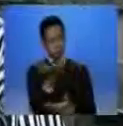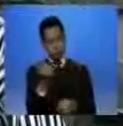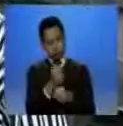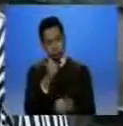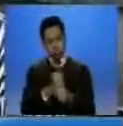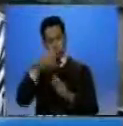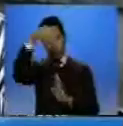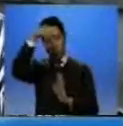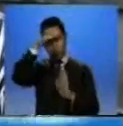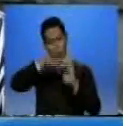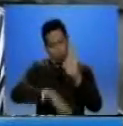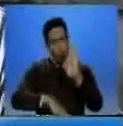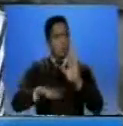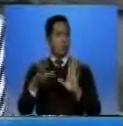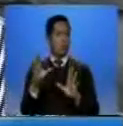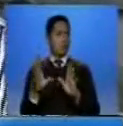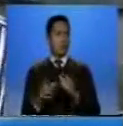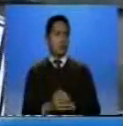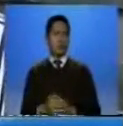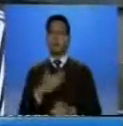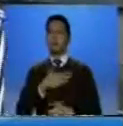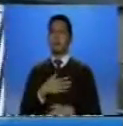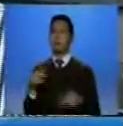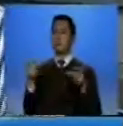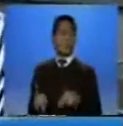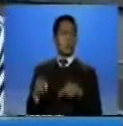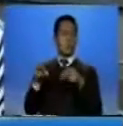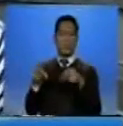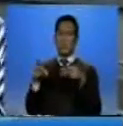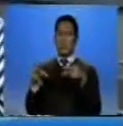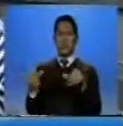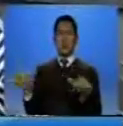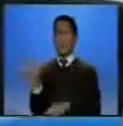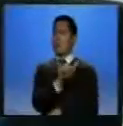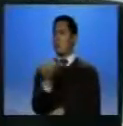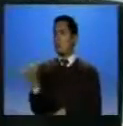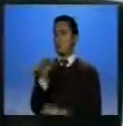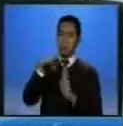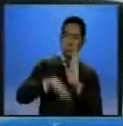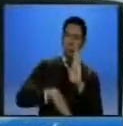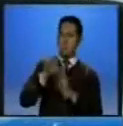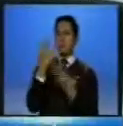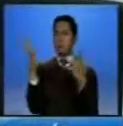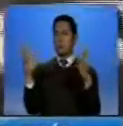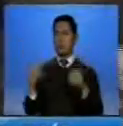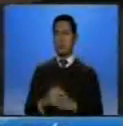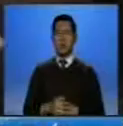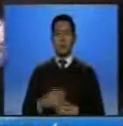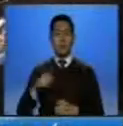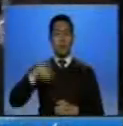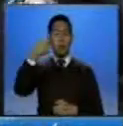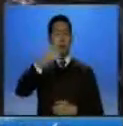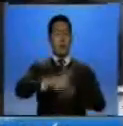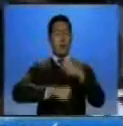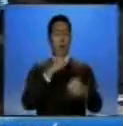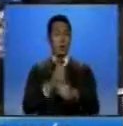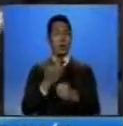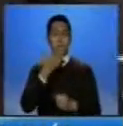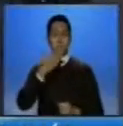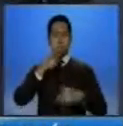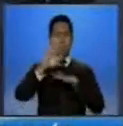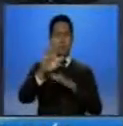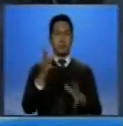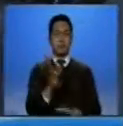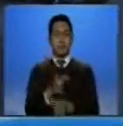¿no? Yo digo que la seguridad está lo mismo, o sea, no está ni más ni menos. El compromiso para el 2016 está en reducir la brecha